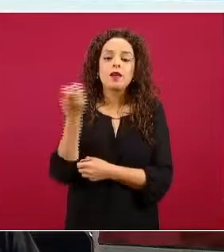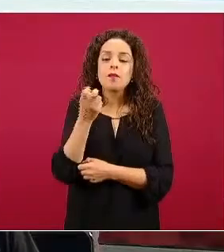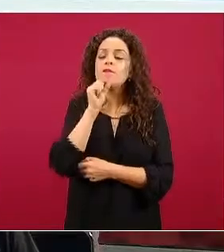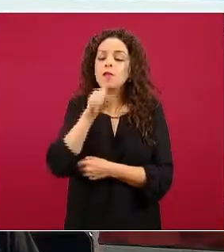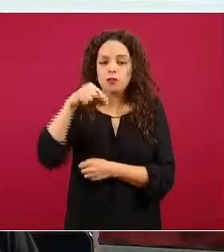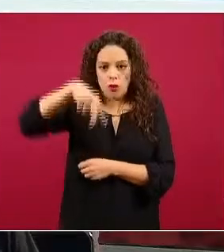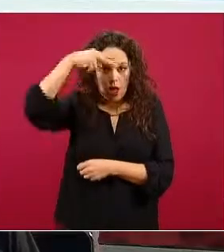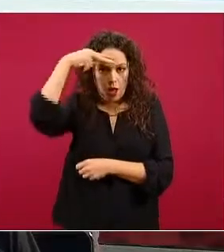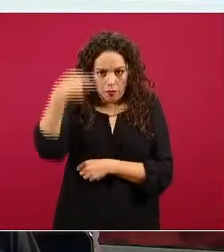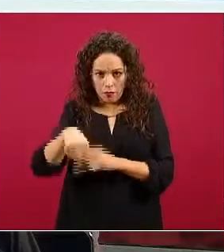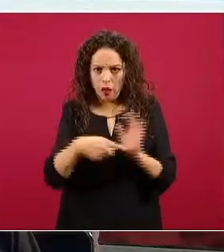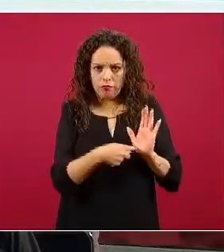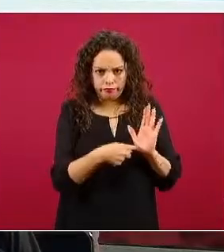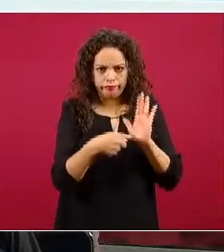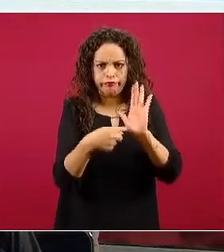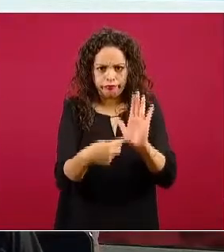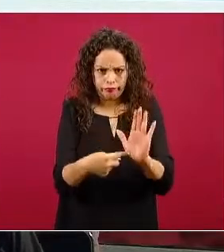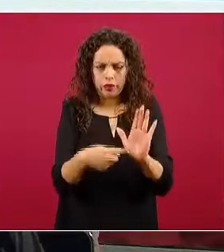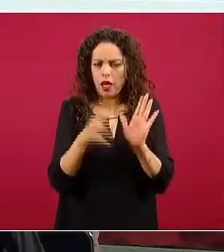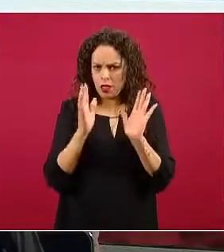presentamos, que hubo